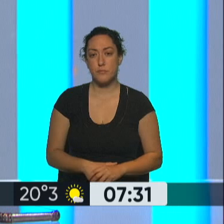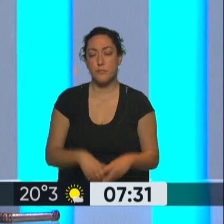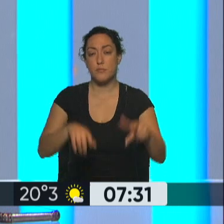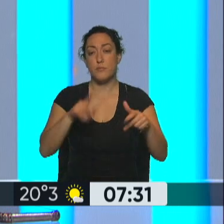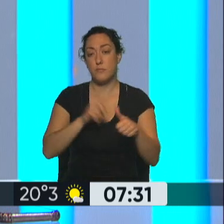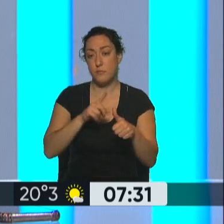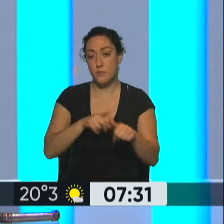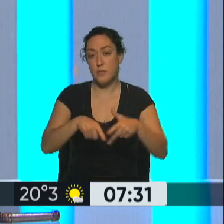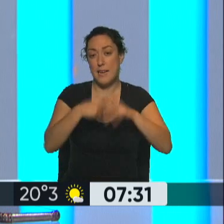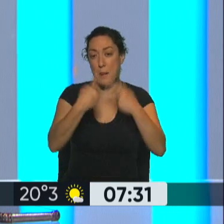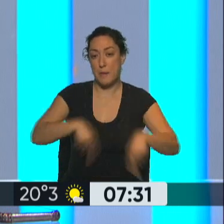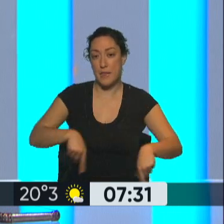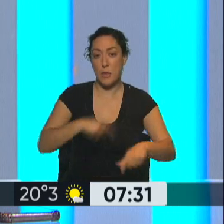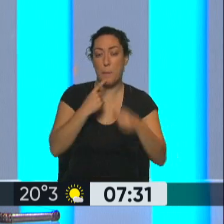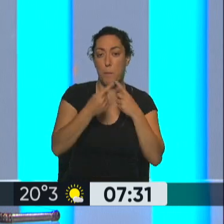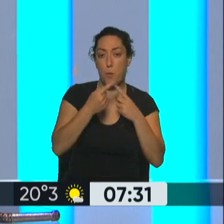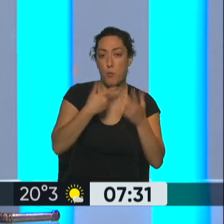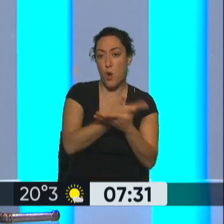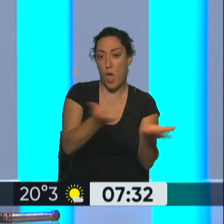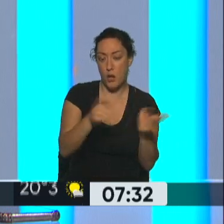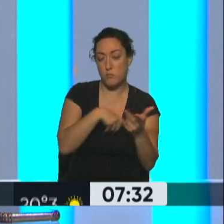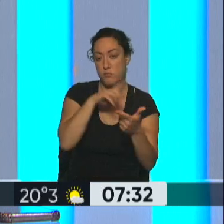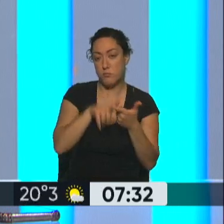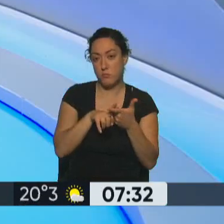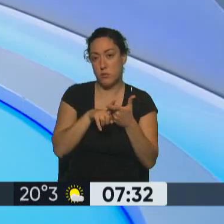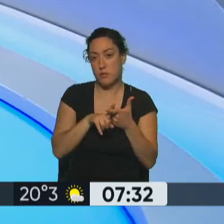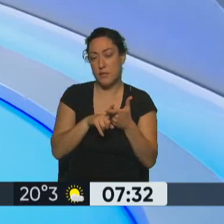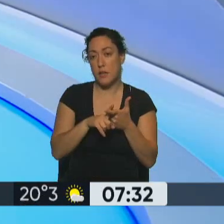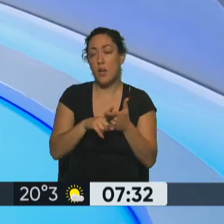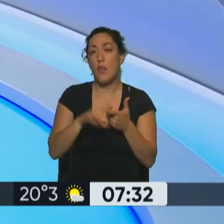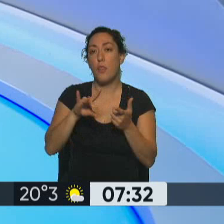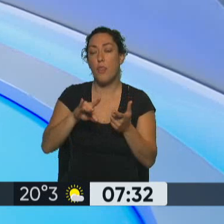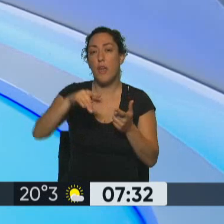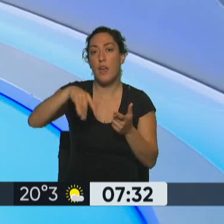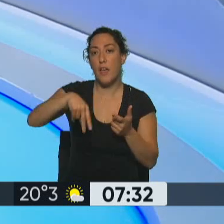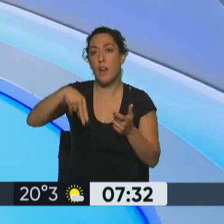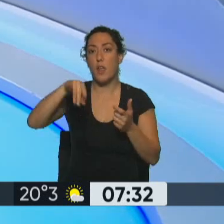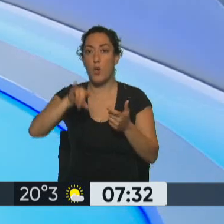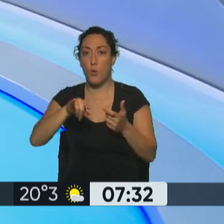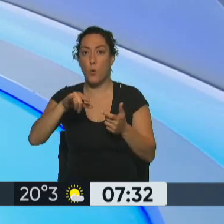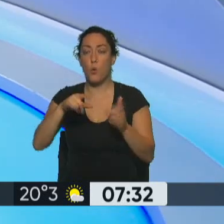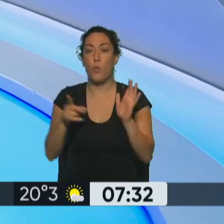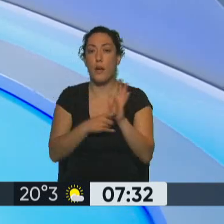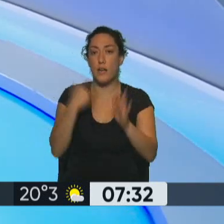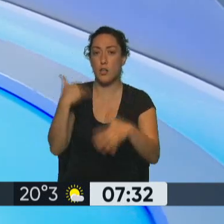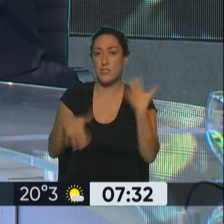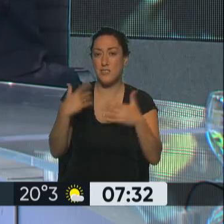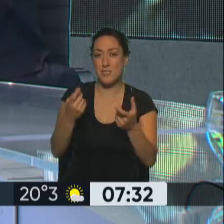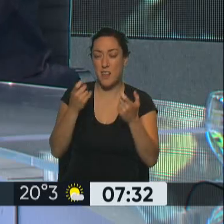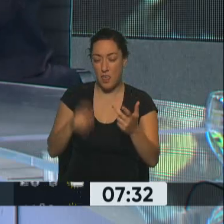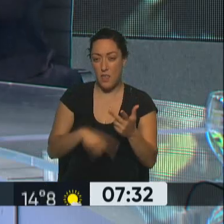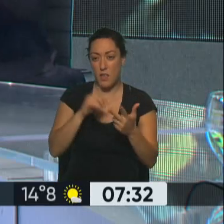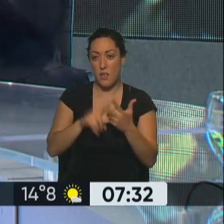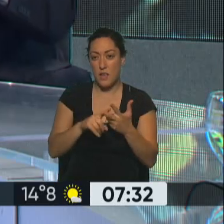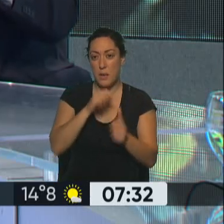herramientas que tiene de consulta popular, por otro lado puede estar el decreto de necesidad y urgencia. Por eso te preguntaba, ¿se Lo que puede no se privatizar puede,